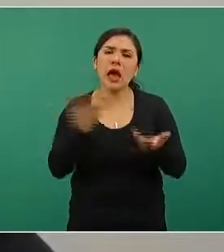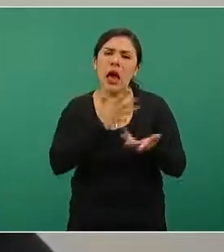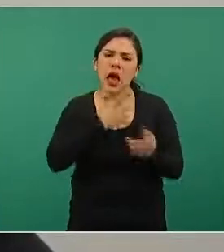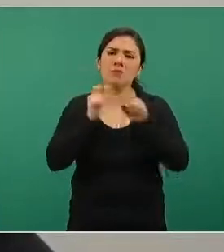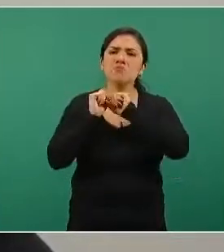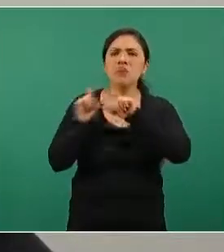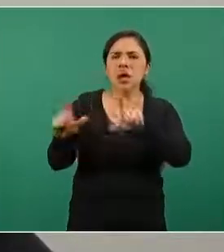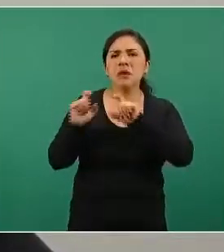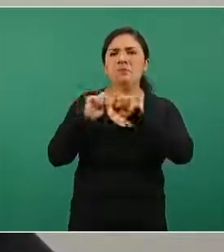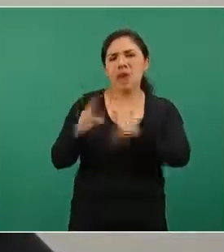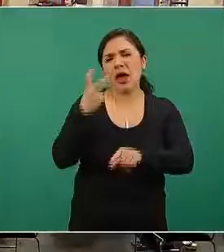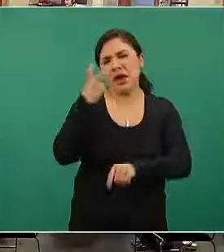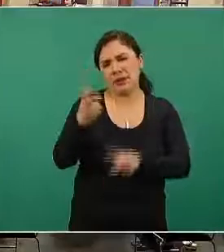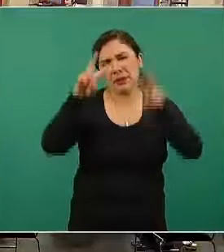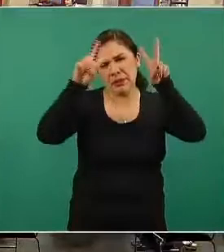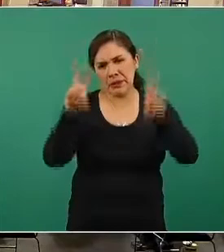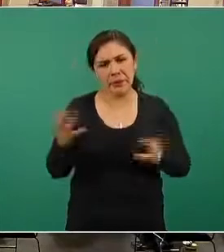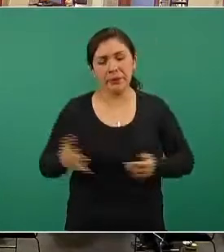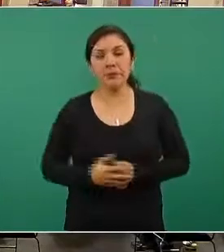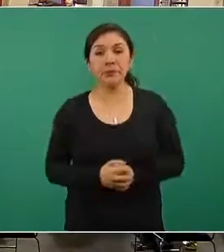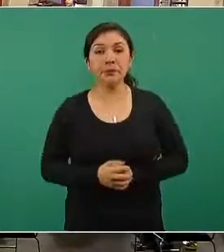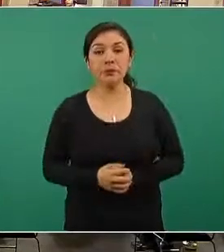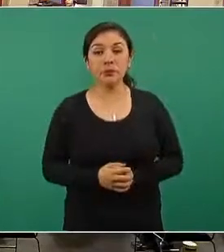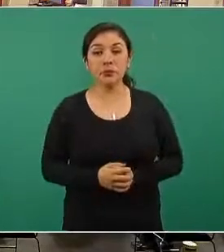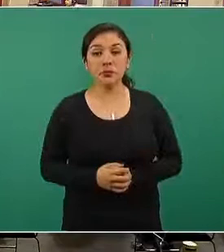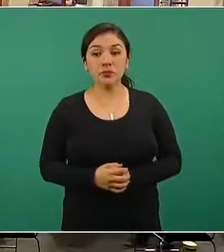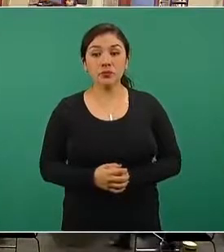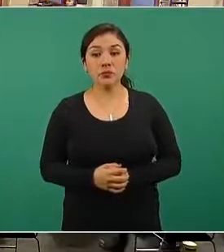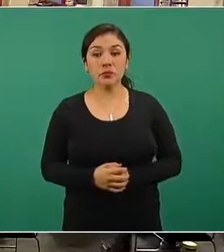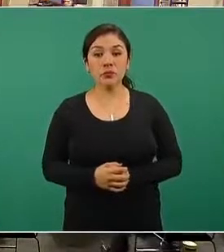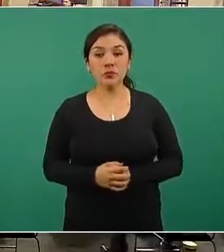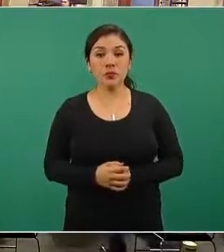presentando estos elementos.